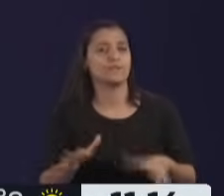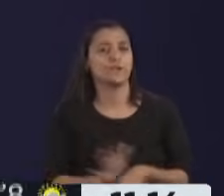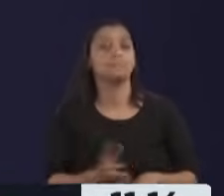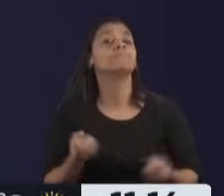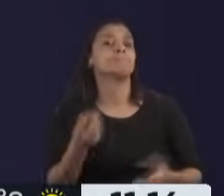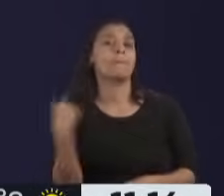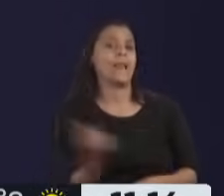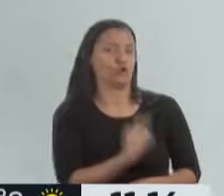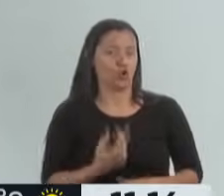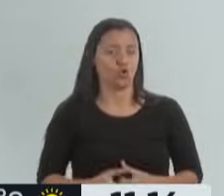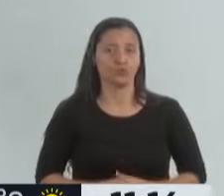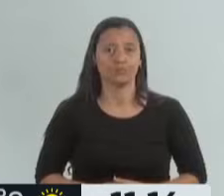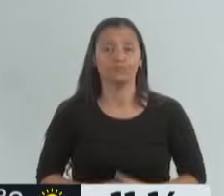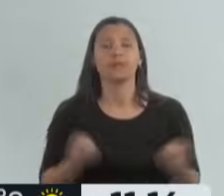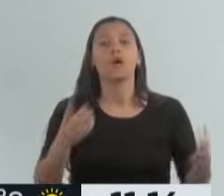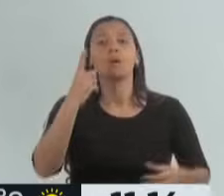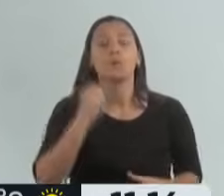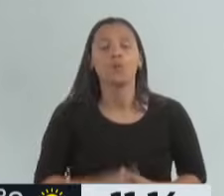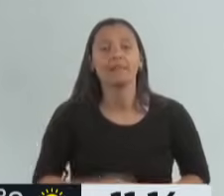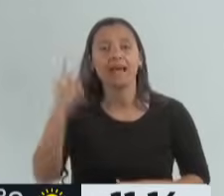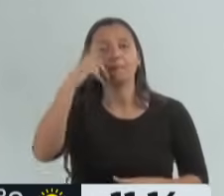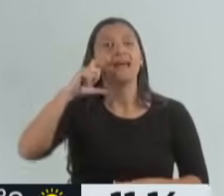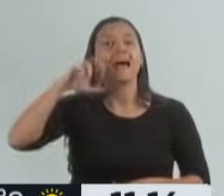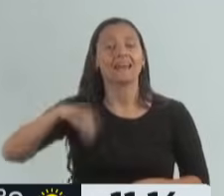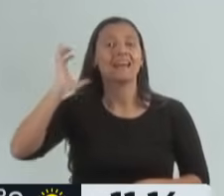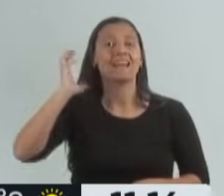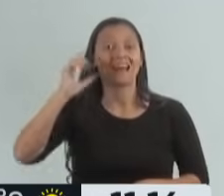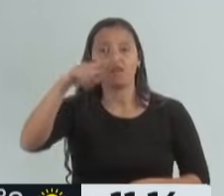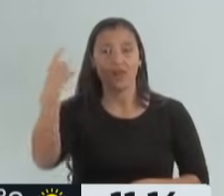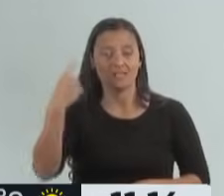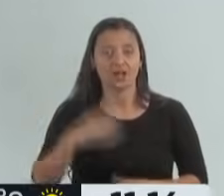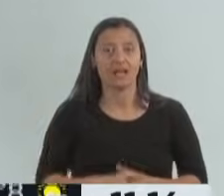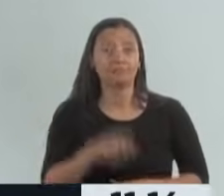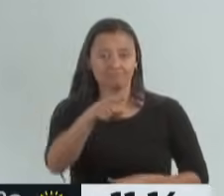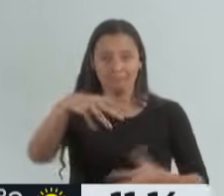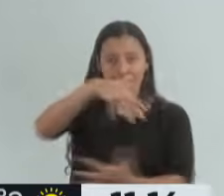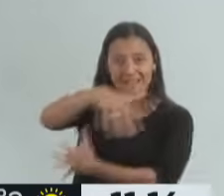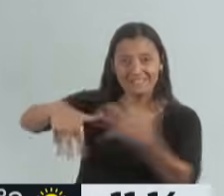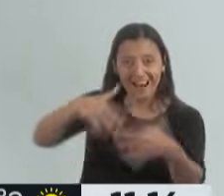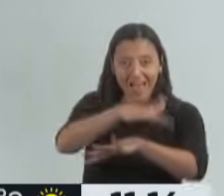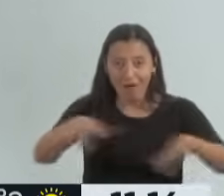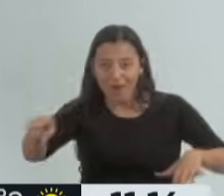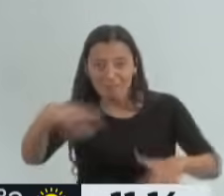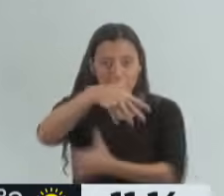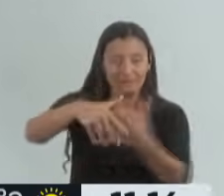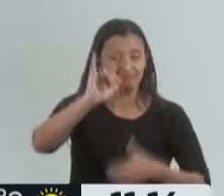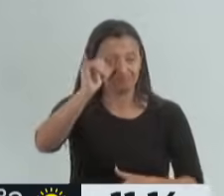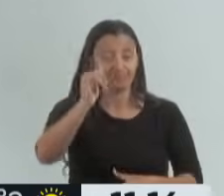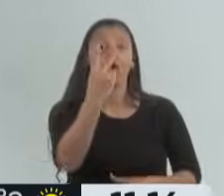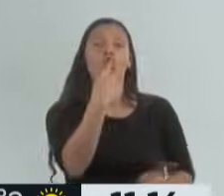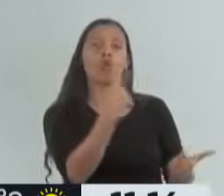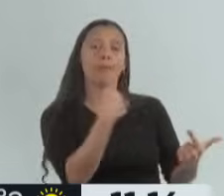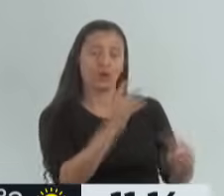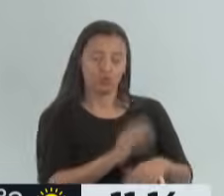todos. Manuel, buen día. Hernán Mundo de Radio Hola, Nacional. estás infiltrado ahí entre... Acá estamos. Bueno, voy a hacer dos